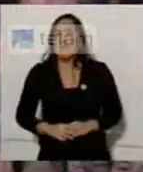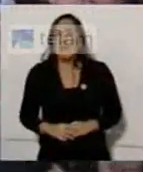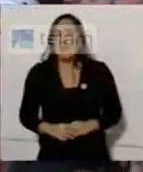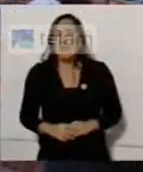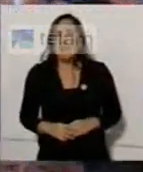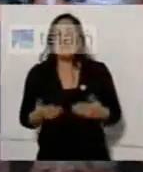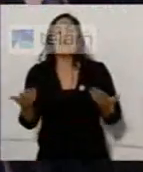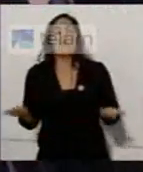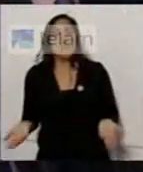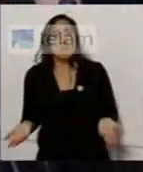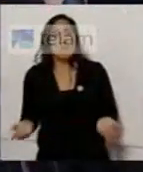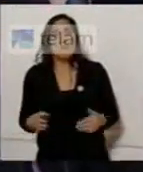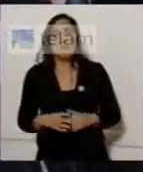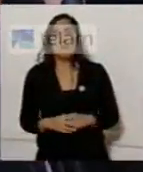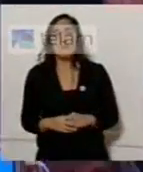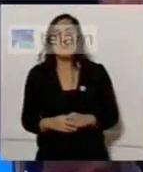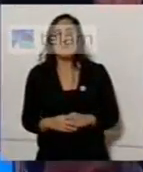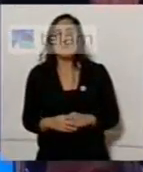Por eso,